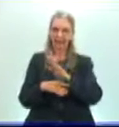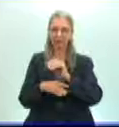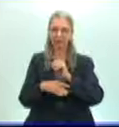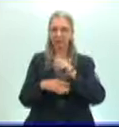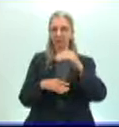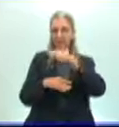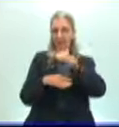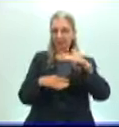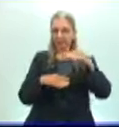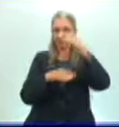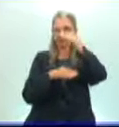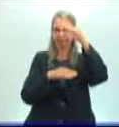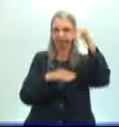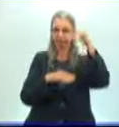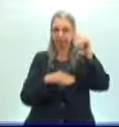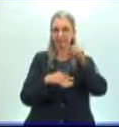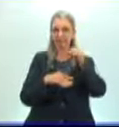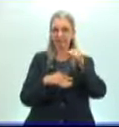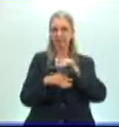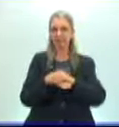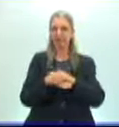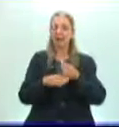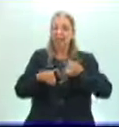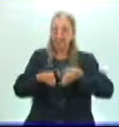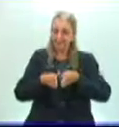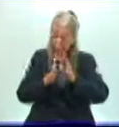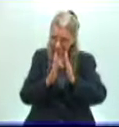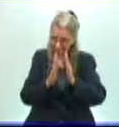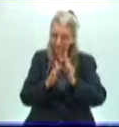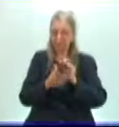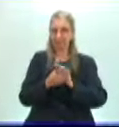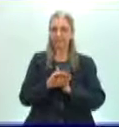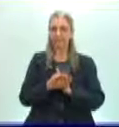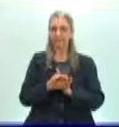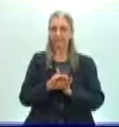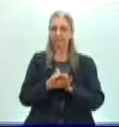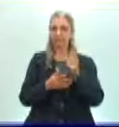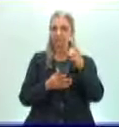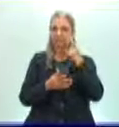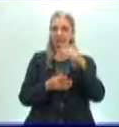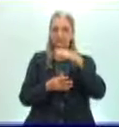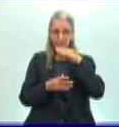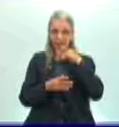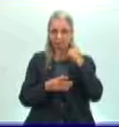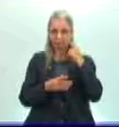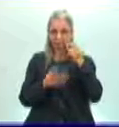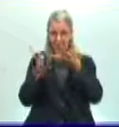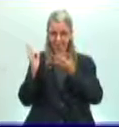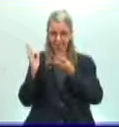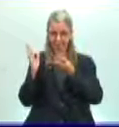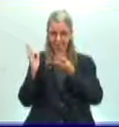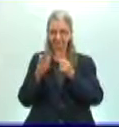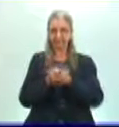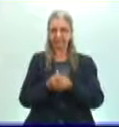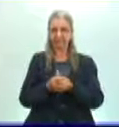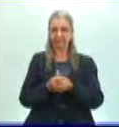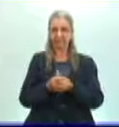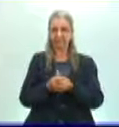este trapecio. ¿Qué nos va a permitir esto? Nos va a permitir, ahí se los estoy mostrando, por supuesto, teniendo en